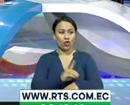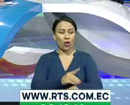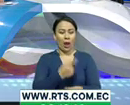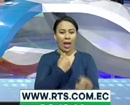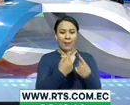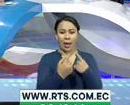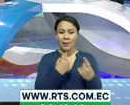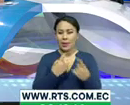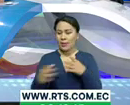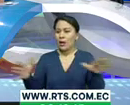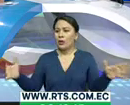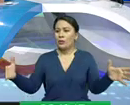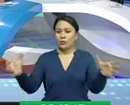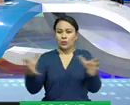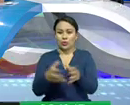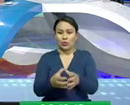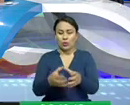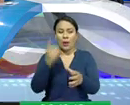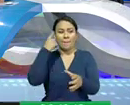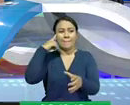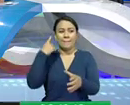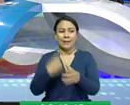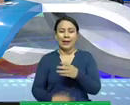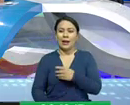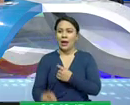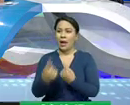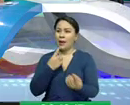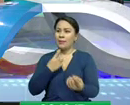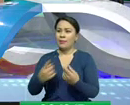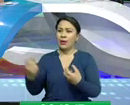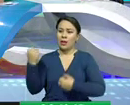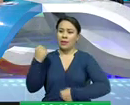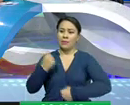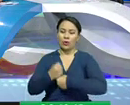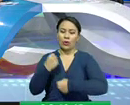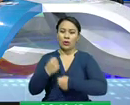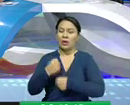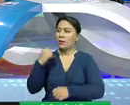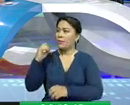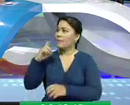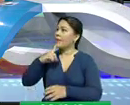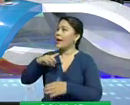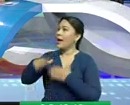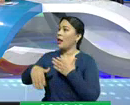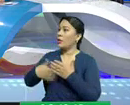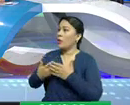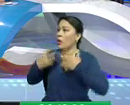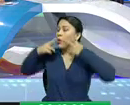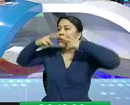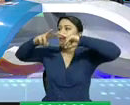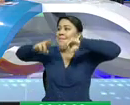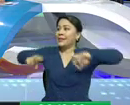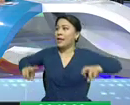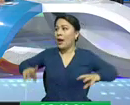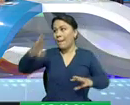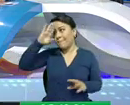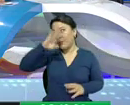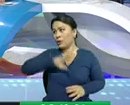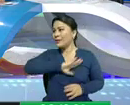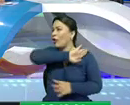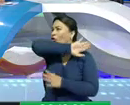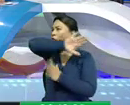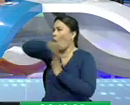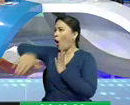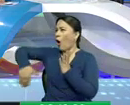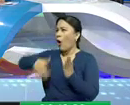otros representantes de los diferentes organismos que prestan su contingente por supuesto la policía nacional de la cabeza para